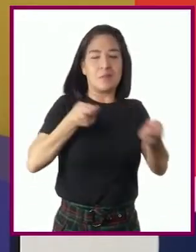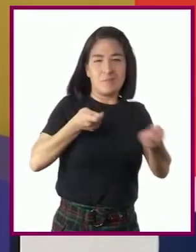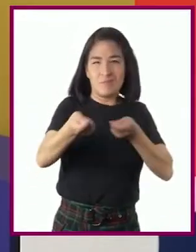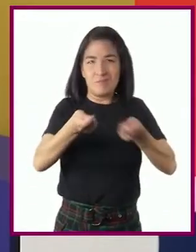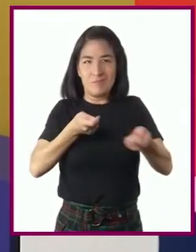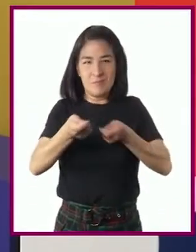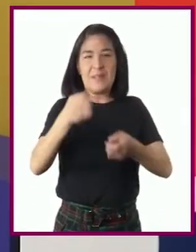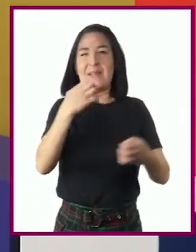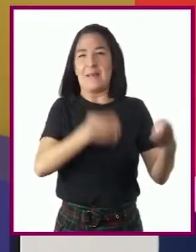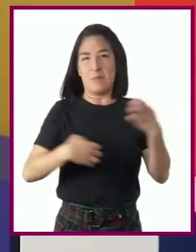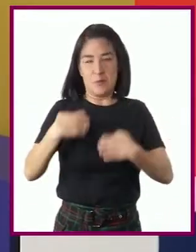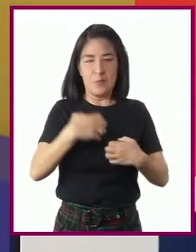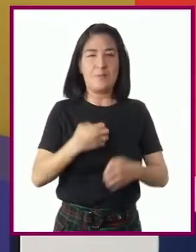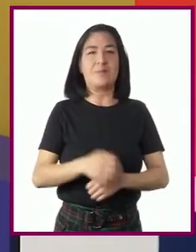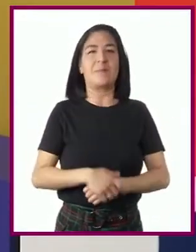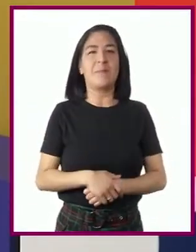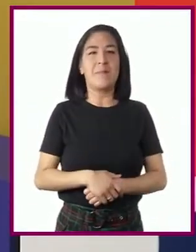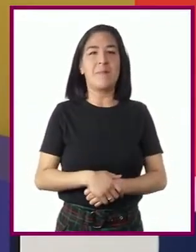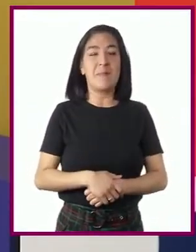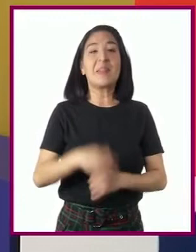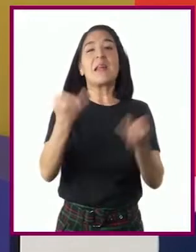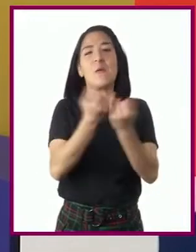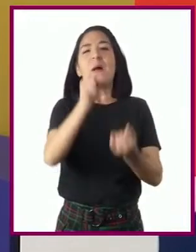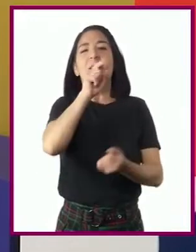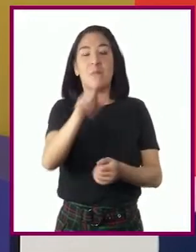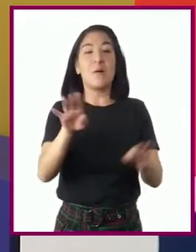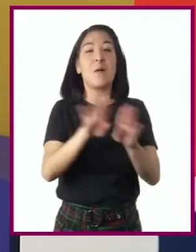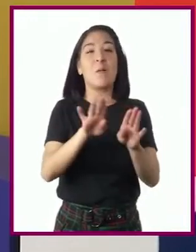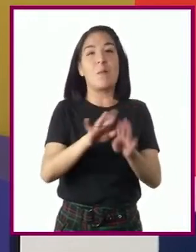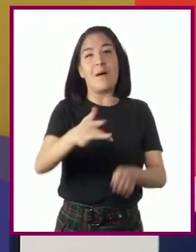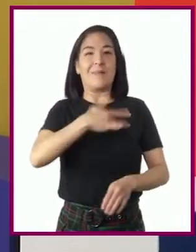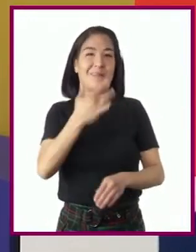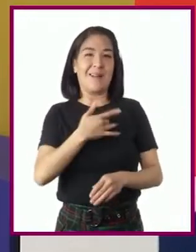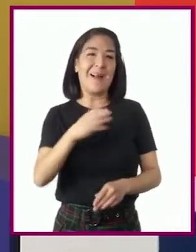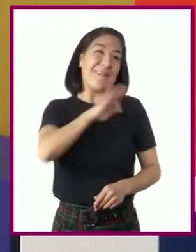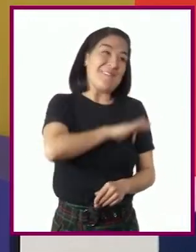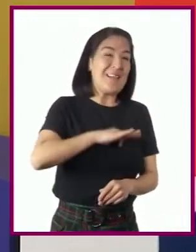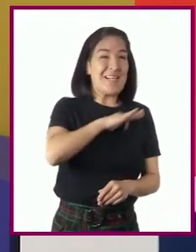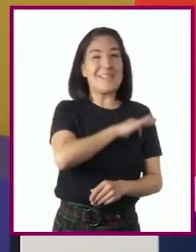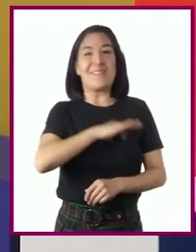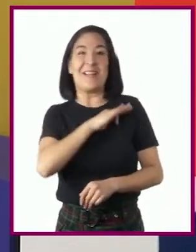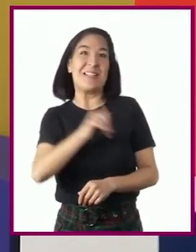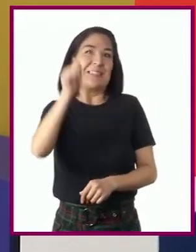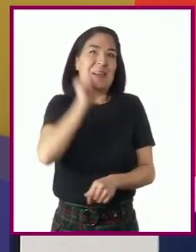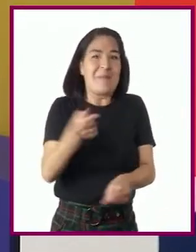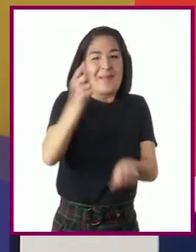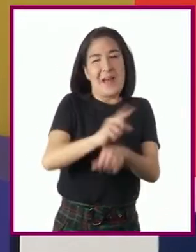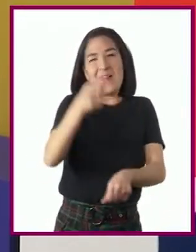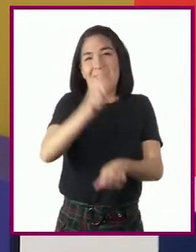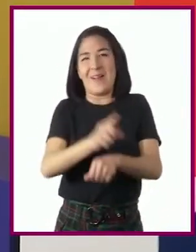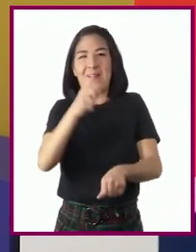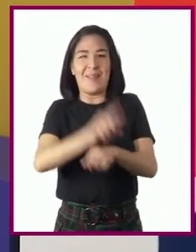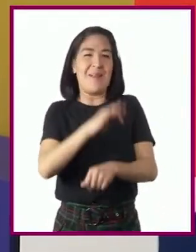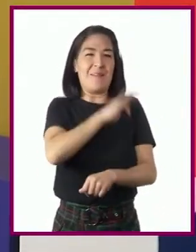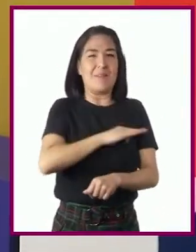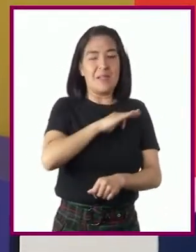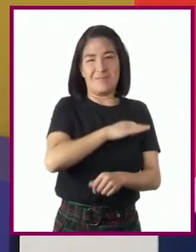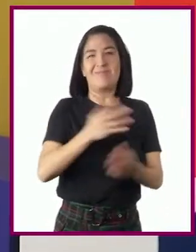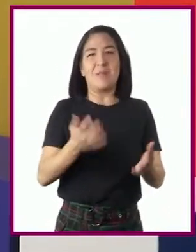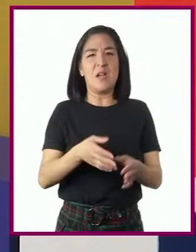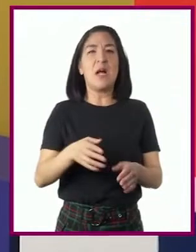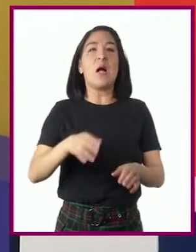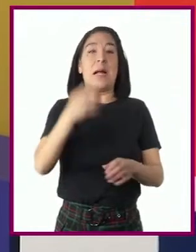También hemos aprendido que debemos sentirnos felices siempre, como si fuera una obligación. En nuestra cultura, emociones como